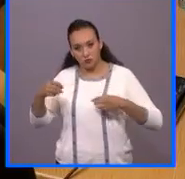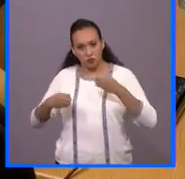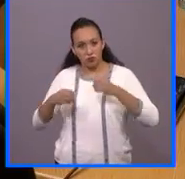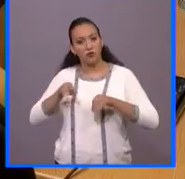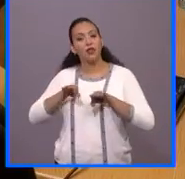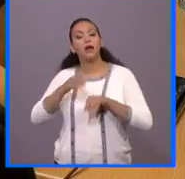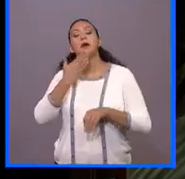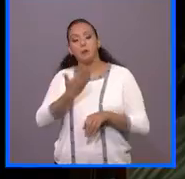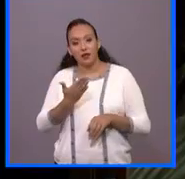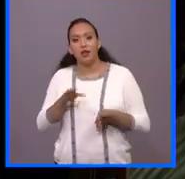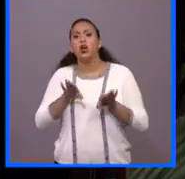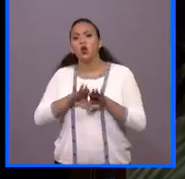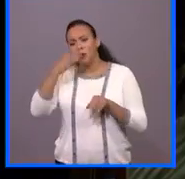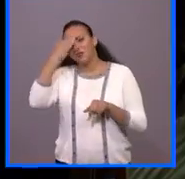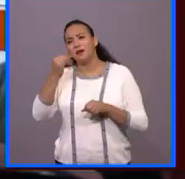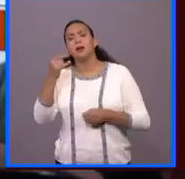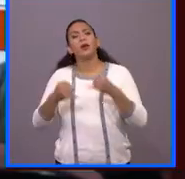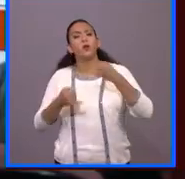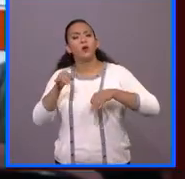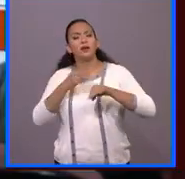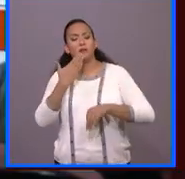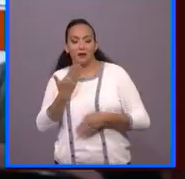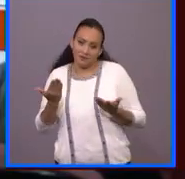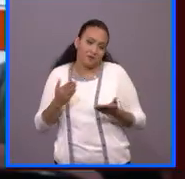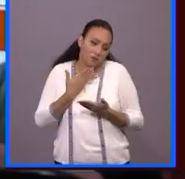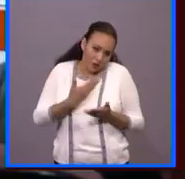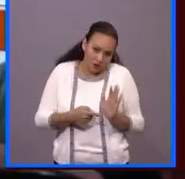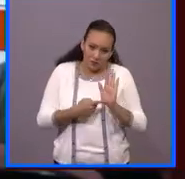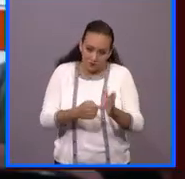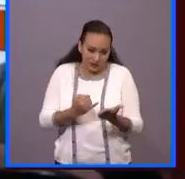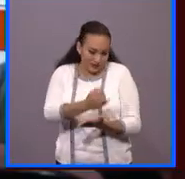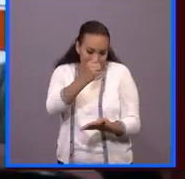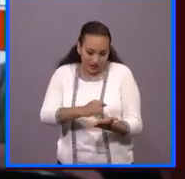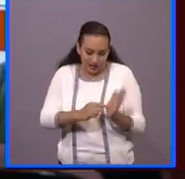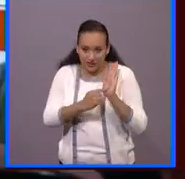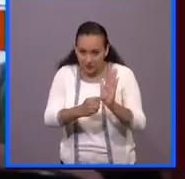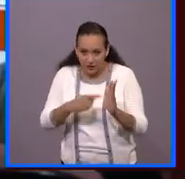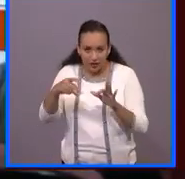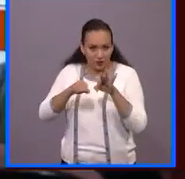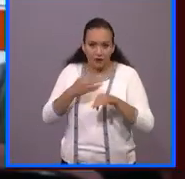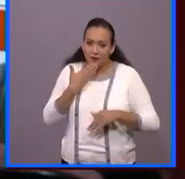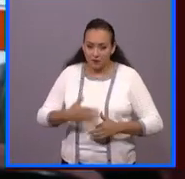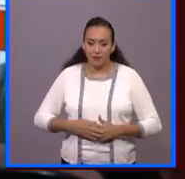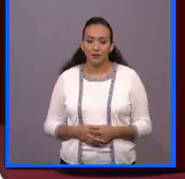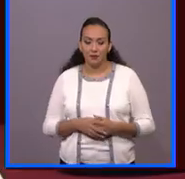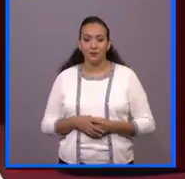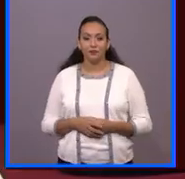tras la reforma constitucional en México. Esto lo aseguró Roberto Saba, académico de la Universidad de Buenos